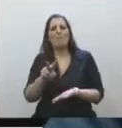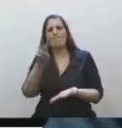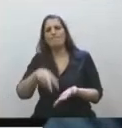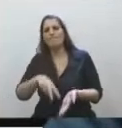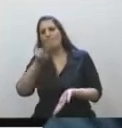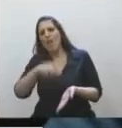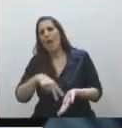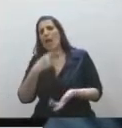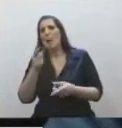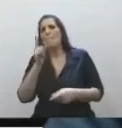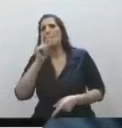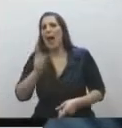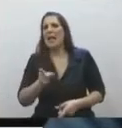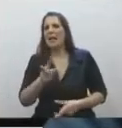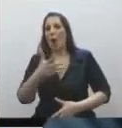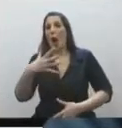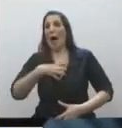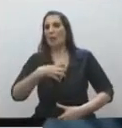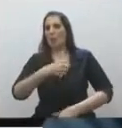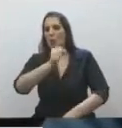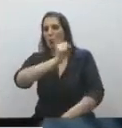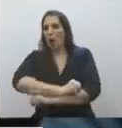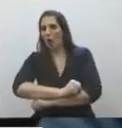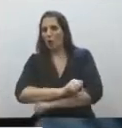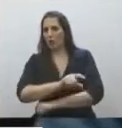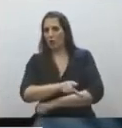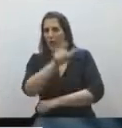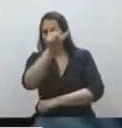Sí. Totalmente. Lo que pasa...